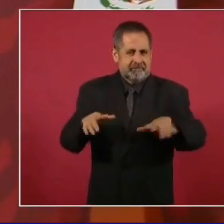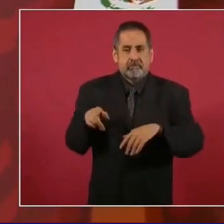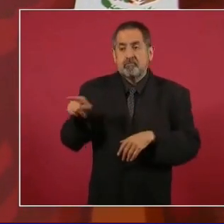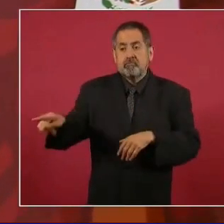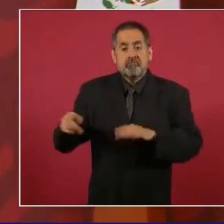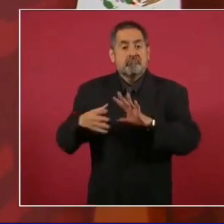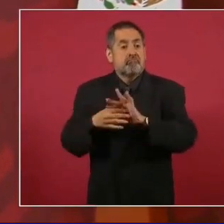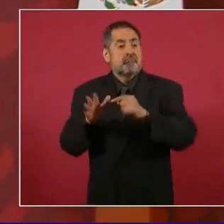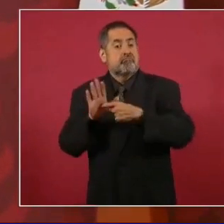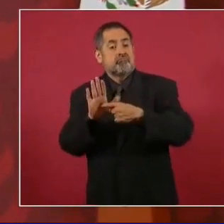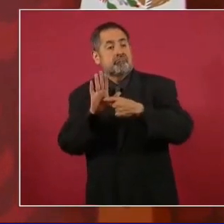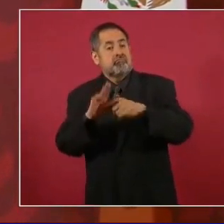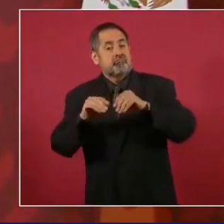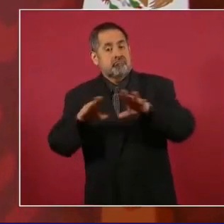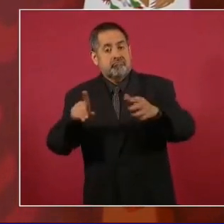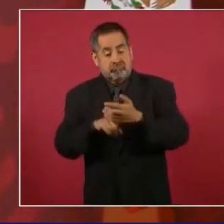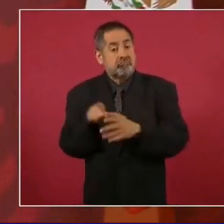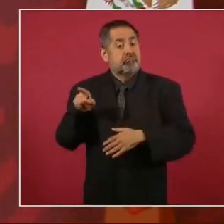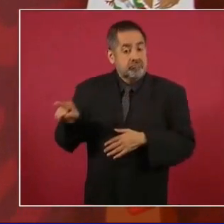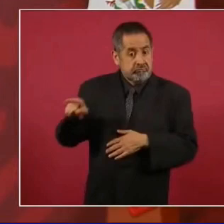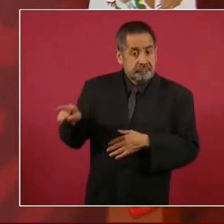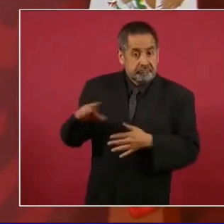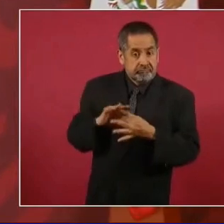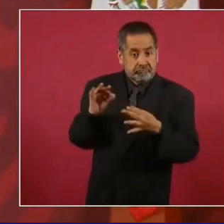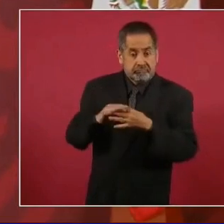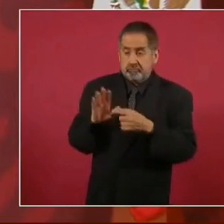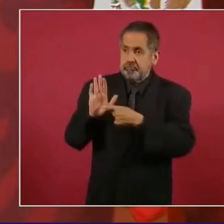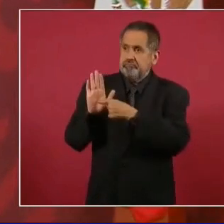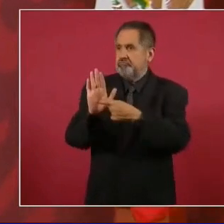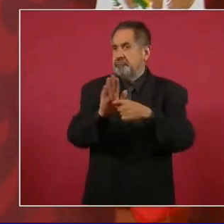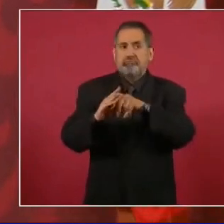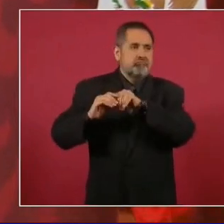cables, Fabricio,